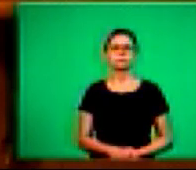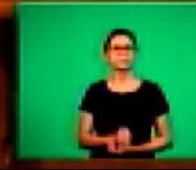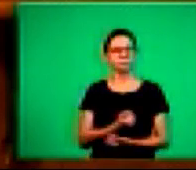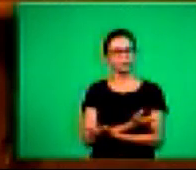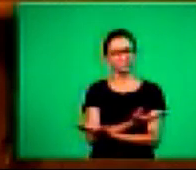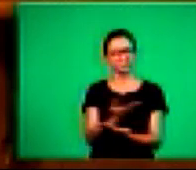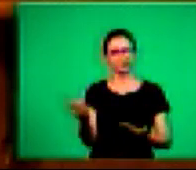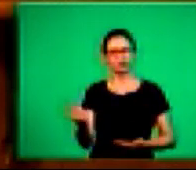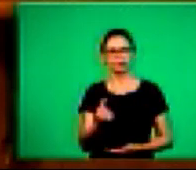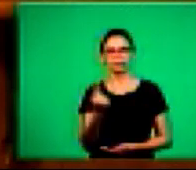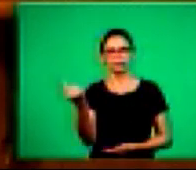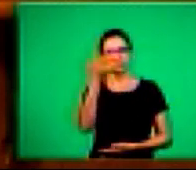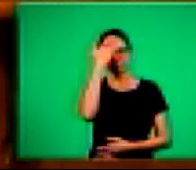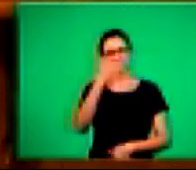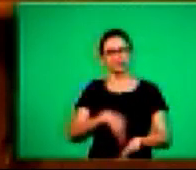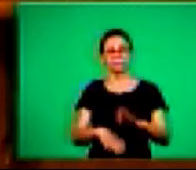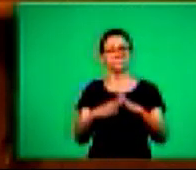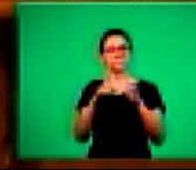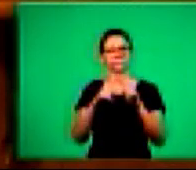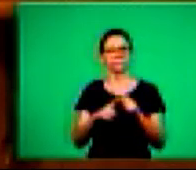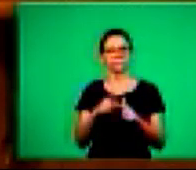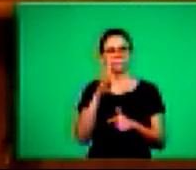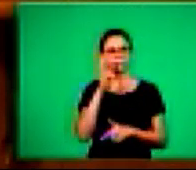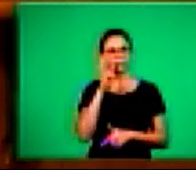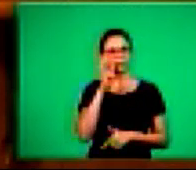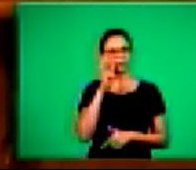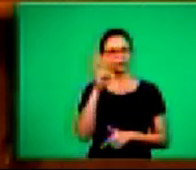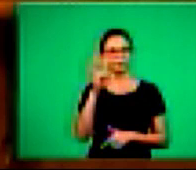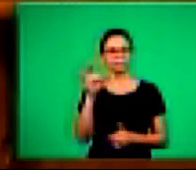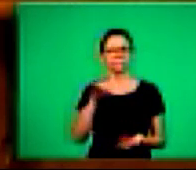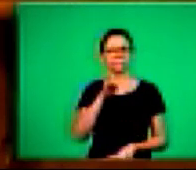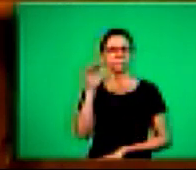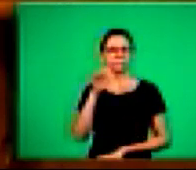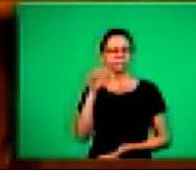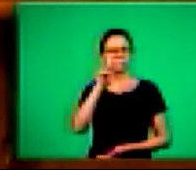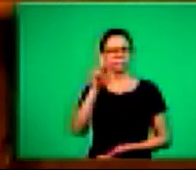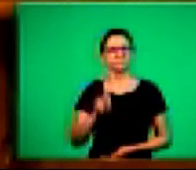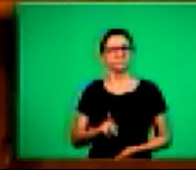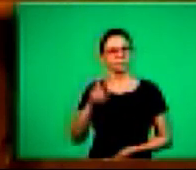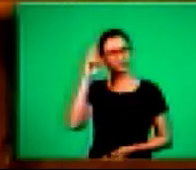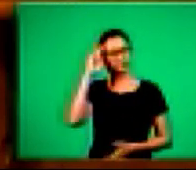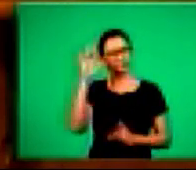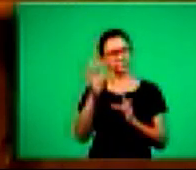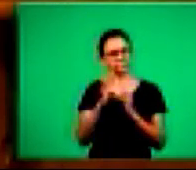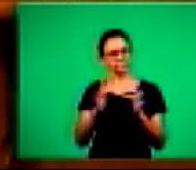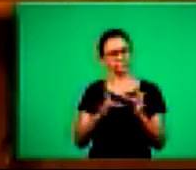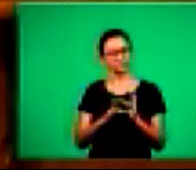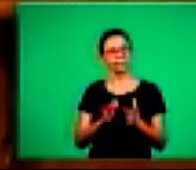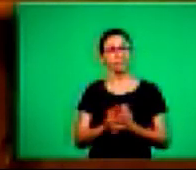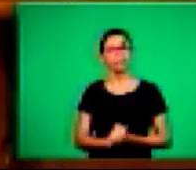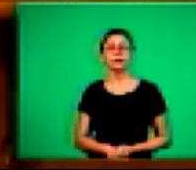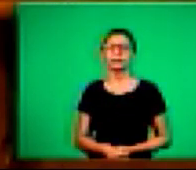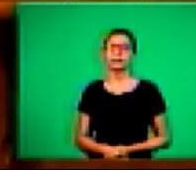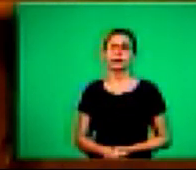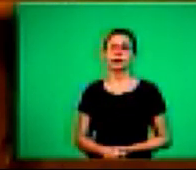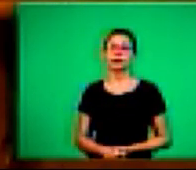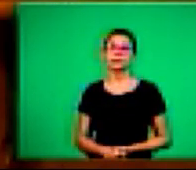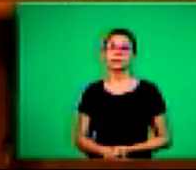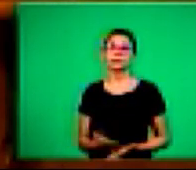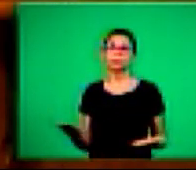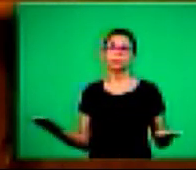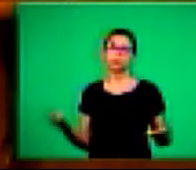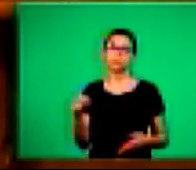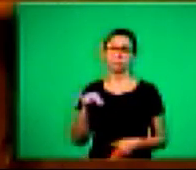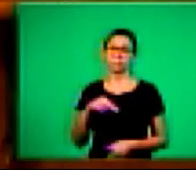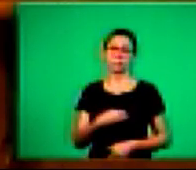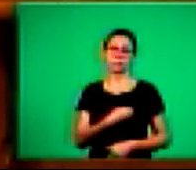nosotros saludamos a nuestros hermanos que están con las iglesias recibiendo esta transmisión con la paz del señor jesus hermanos no